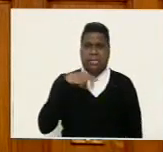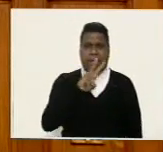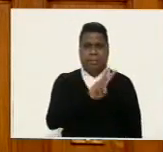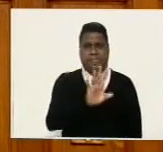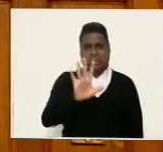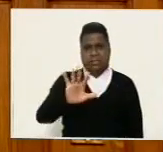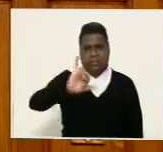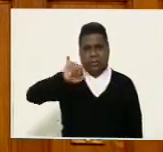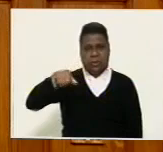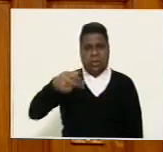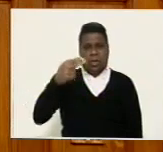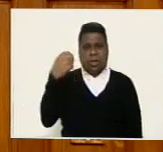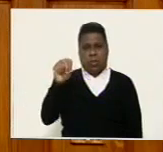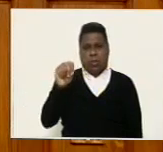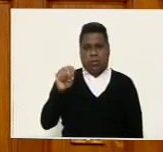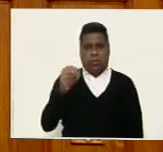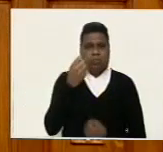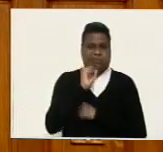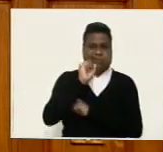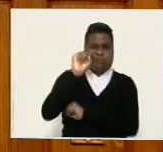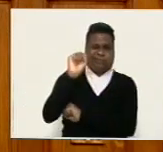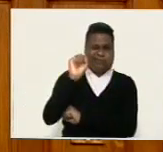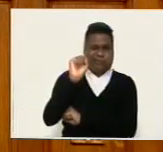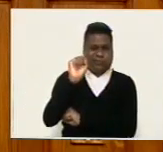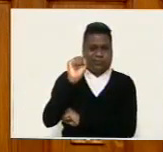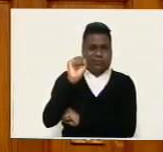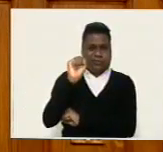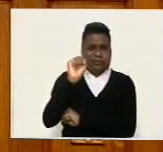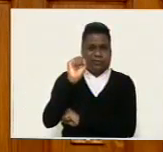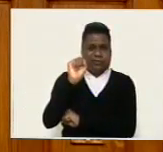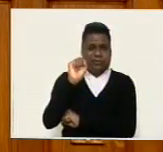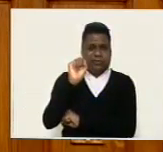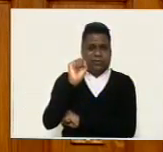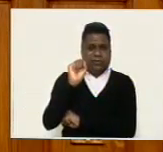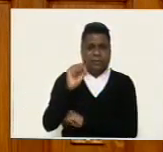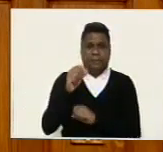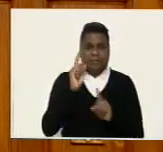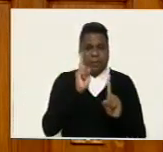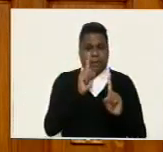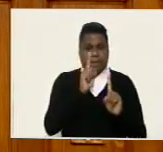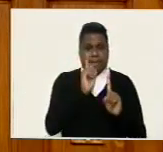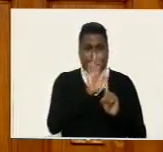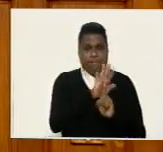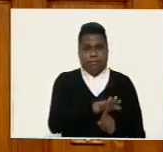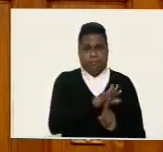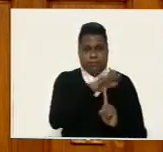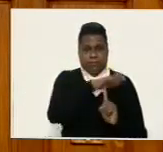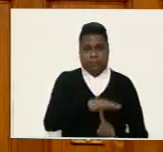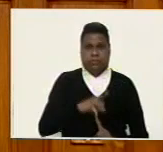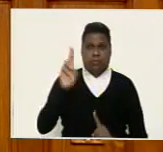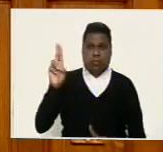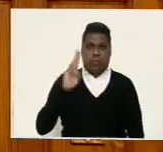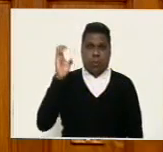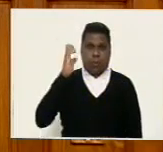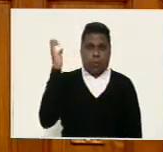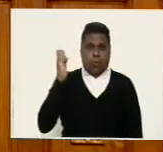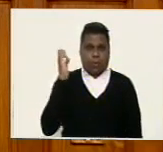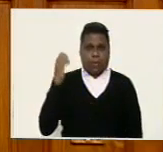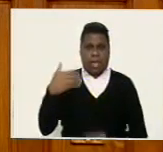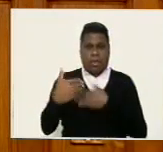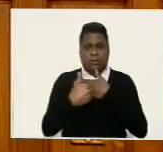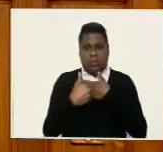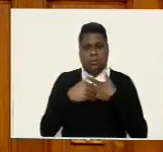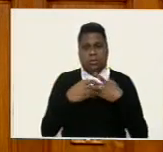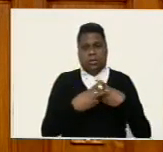junio, donde rechaza el intervencionismo y la injerencia de la Unión Europea contra la